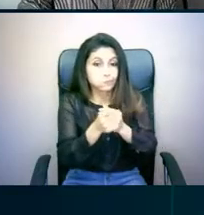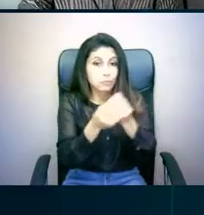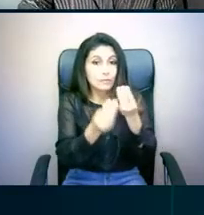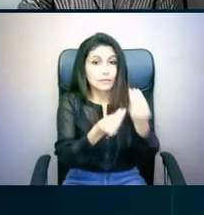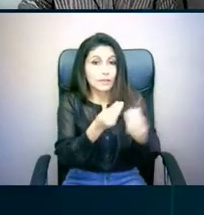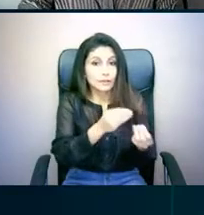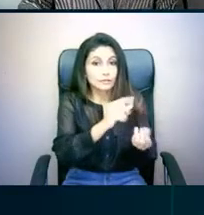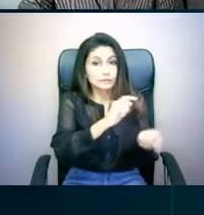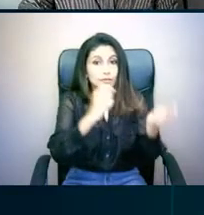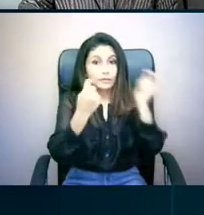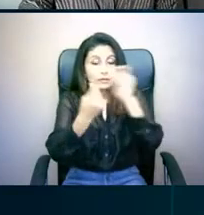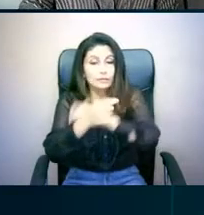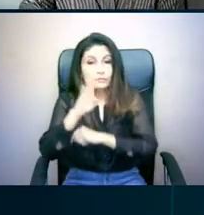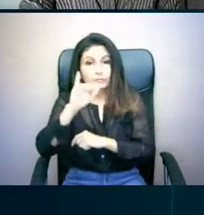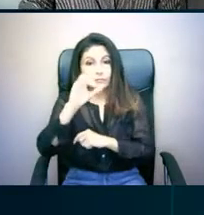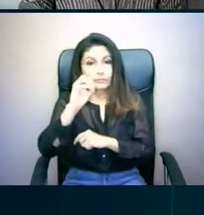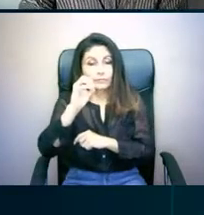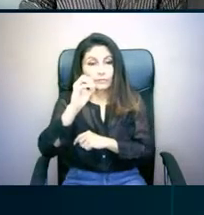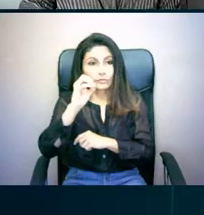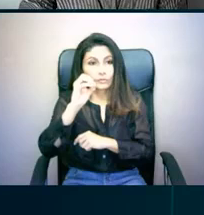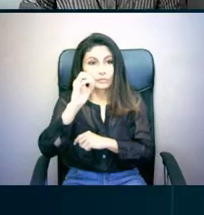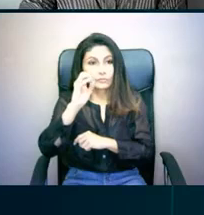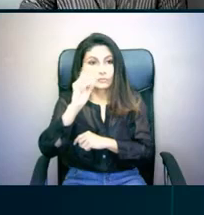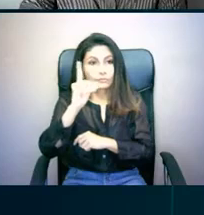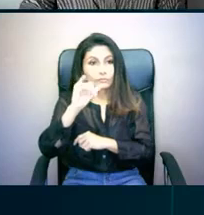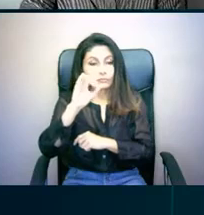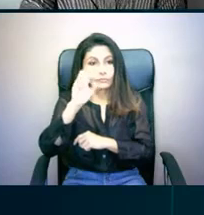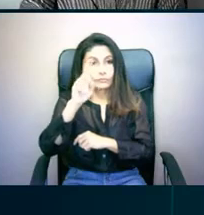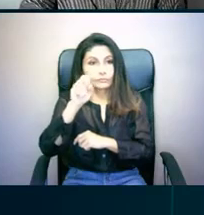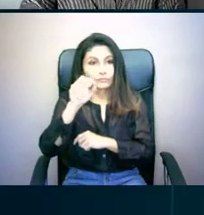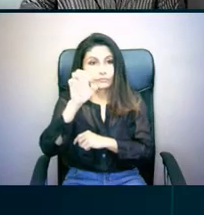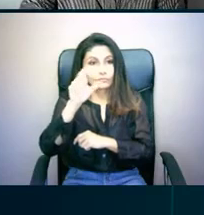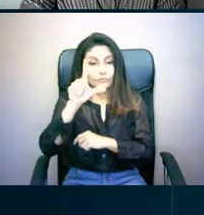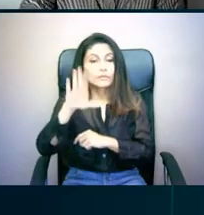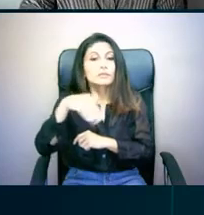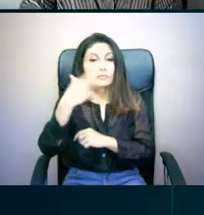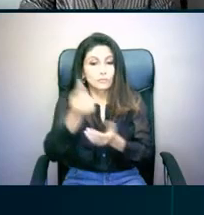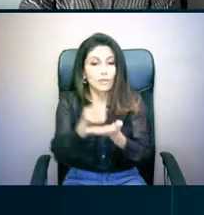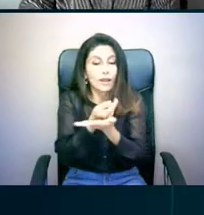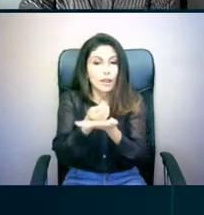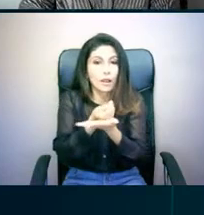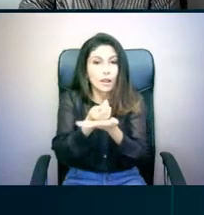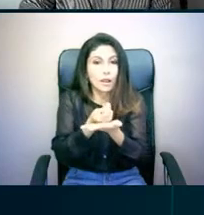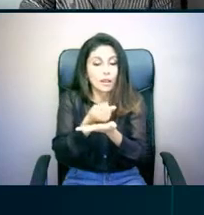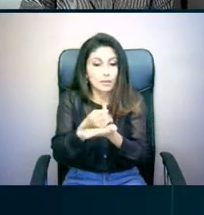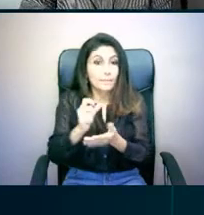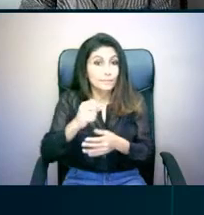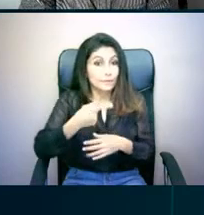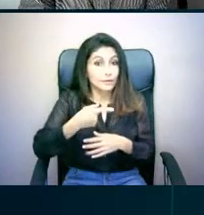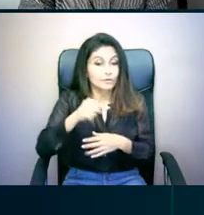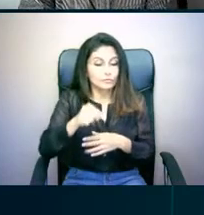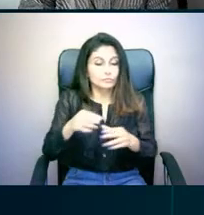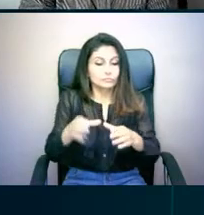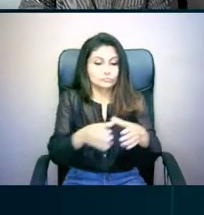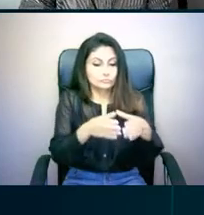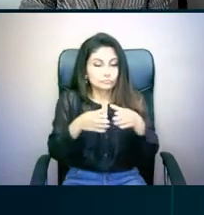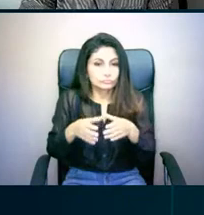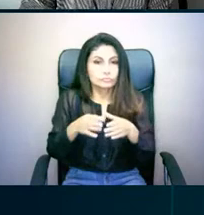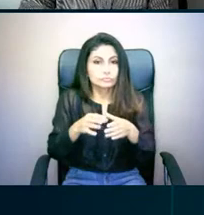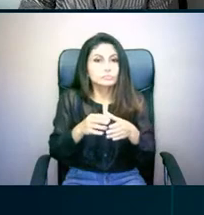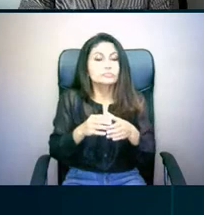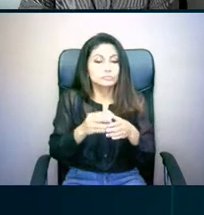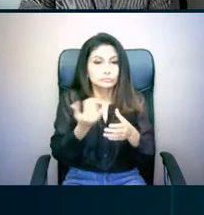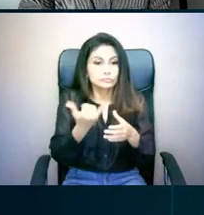biodiesel, y en la parte de abajo pues se toma el lodo, ¿cierto? Sería el lodo primario después de haberlo extraído